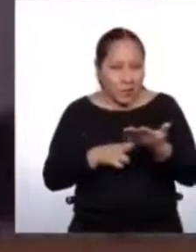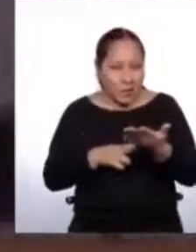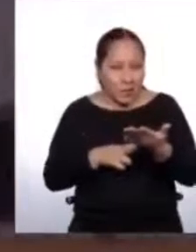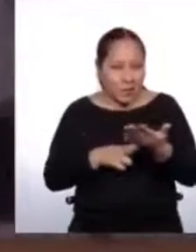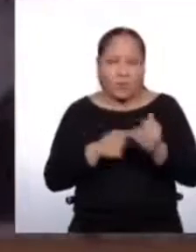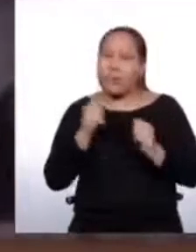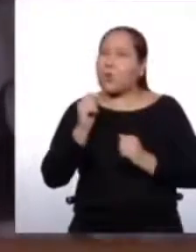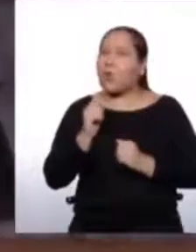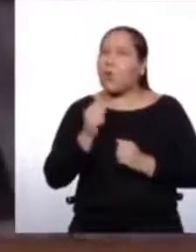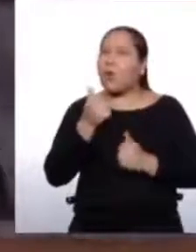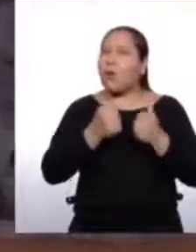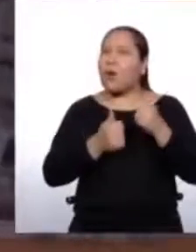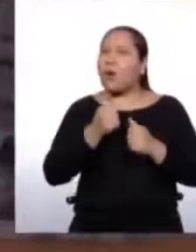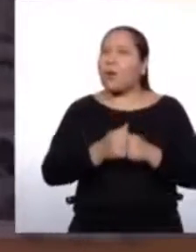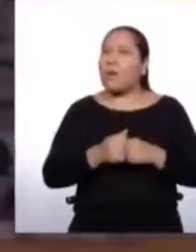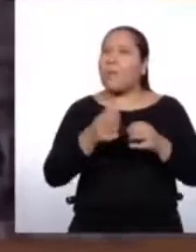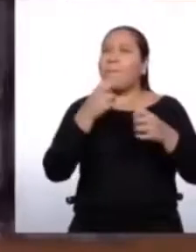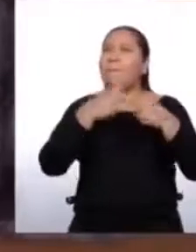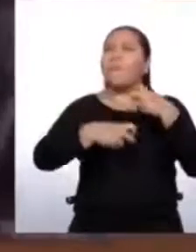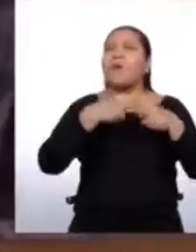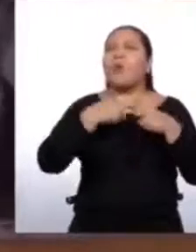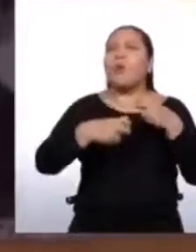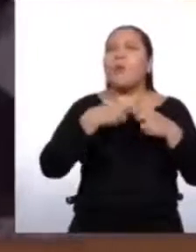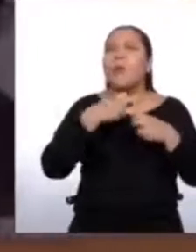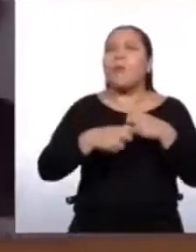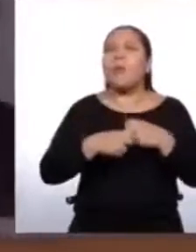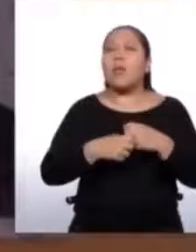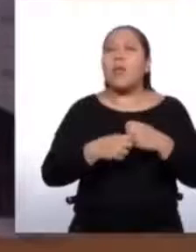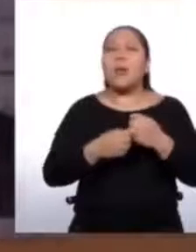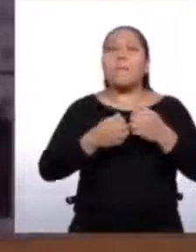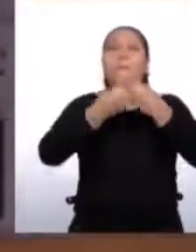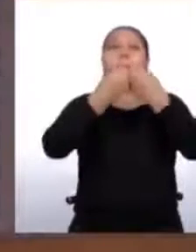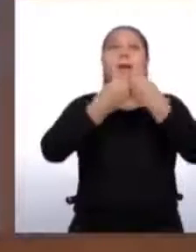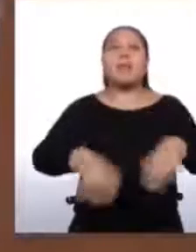ser el fracaso, sobre todo para fumadores.